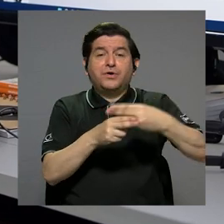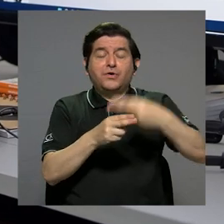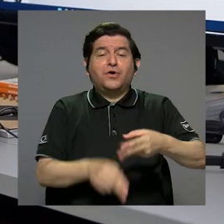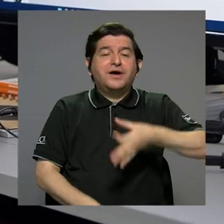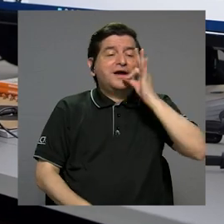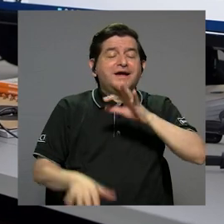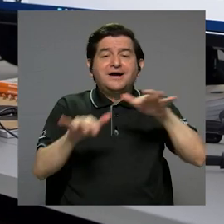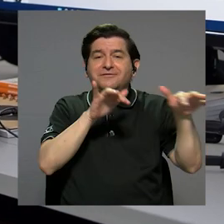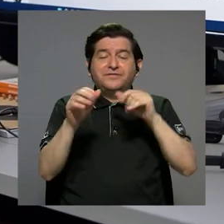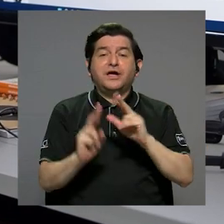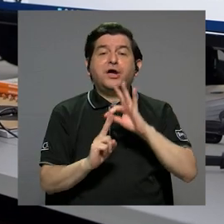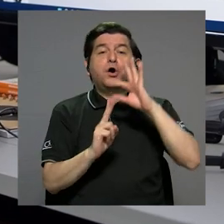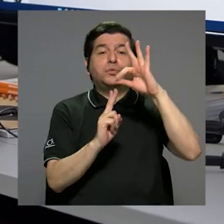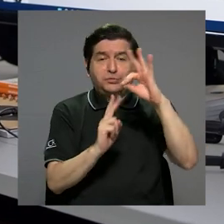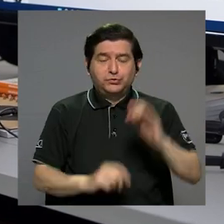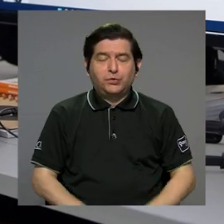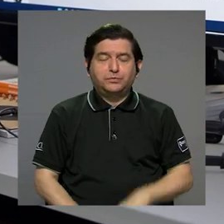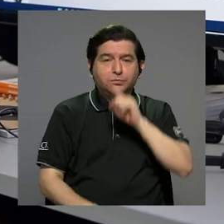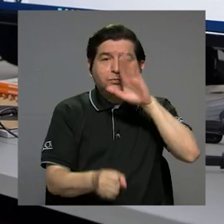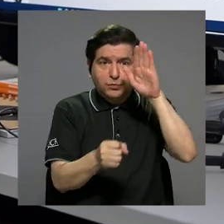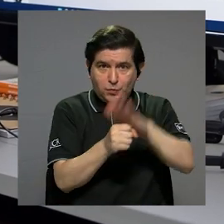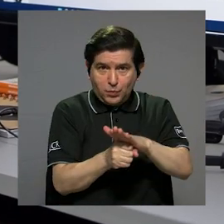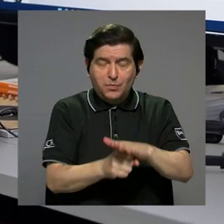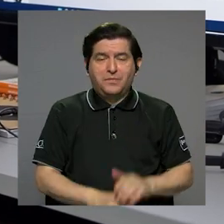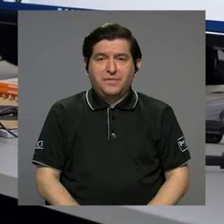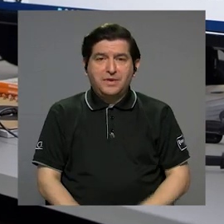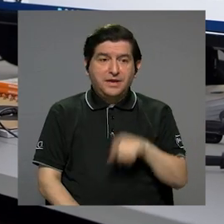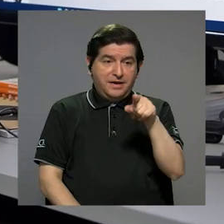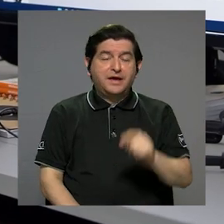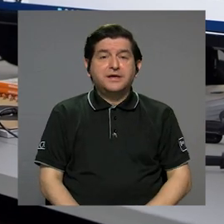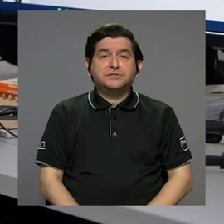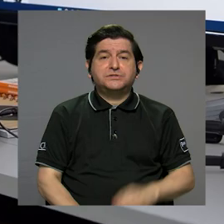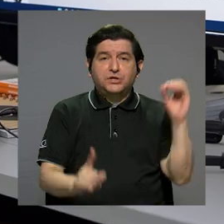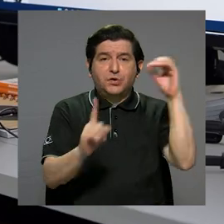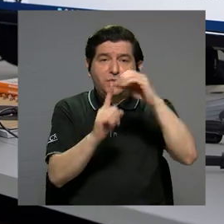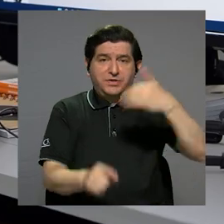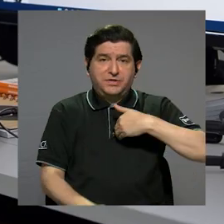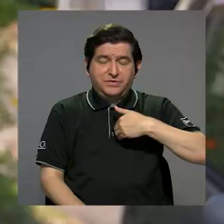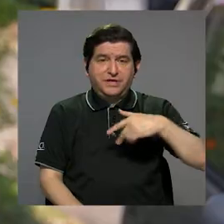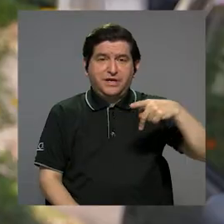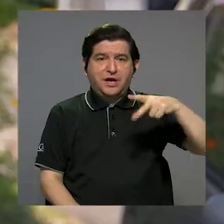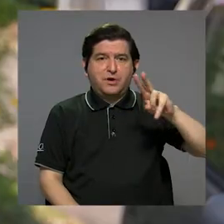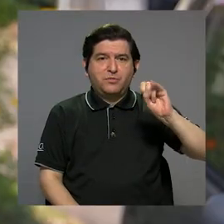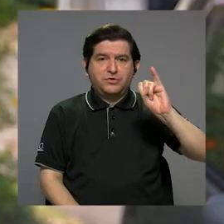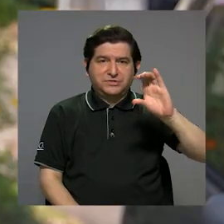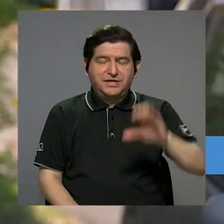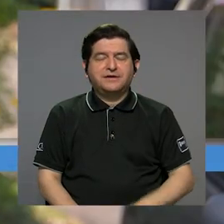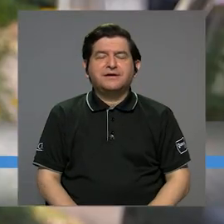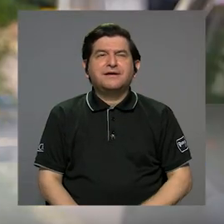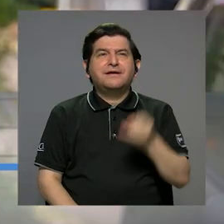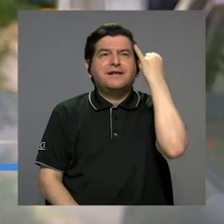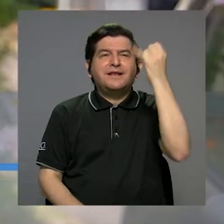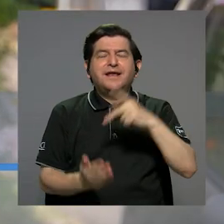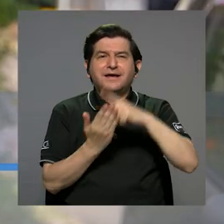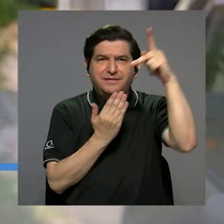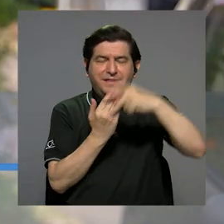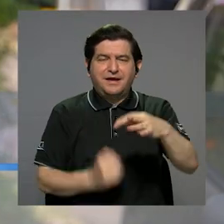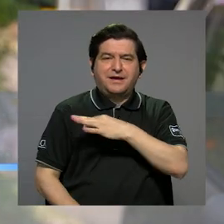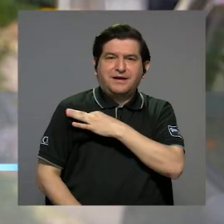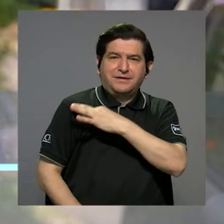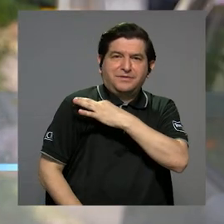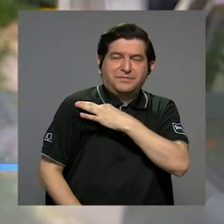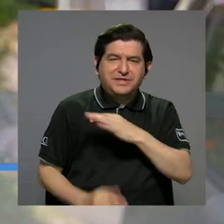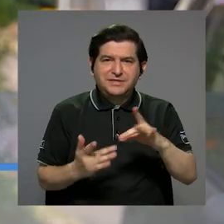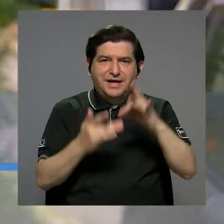Café Digital, una opción para cumplir con este objetivo que tenía el PROSIC. La idea del programa es invitar expertos